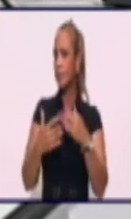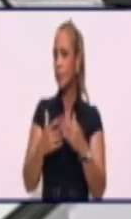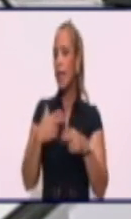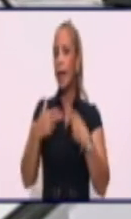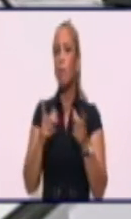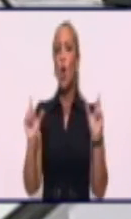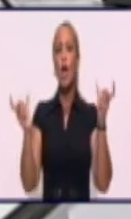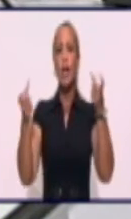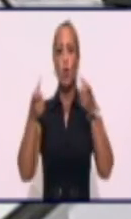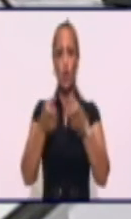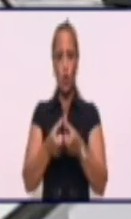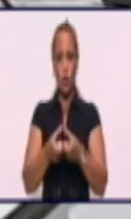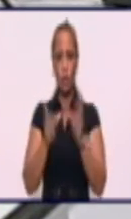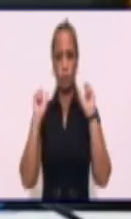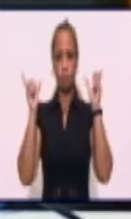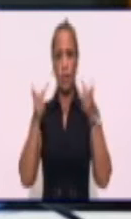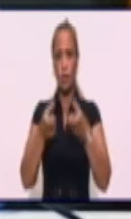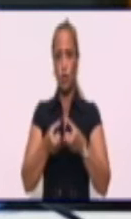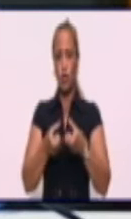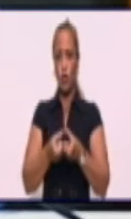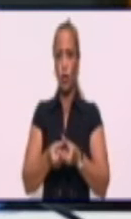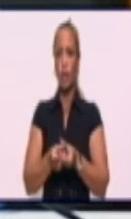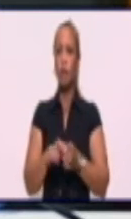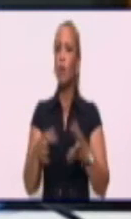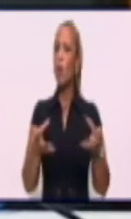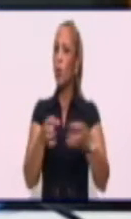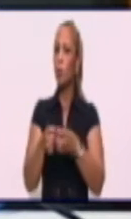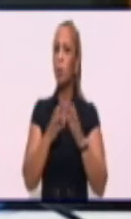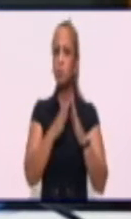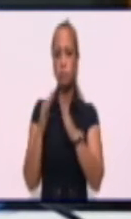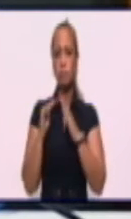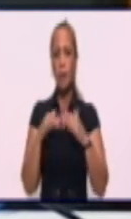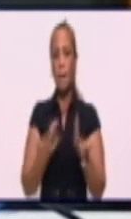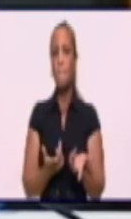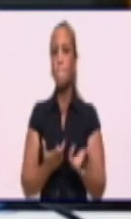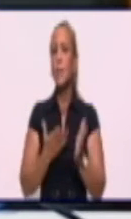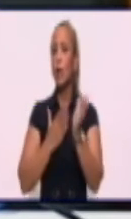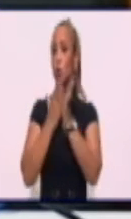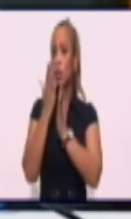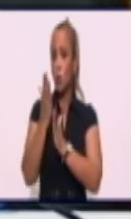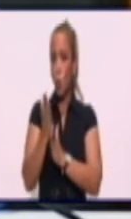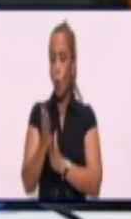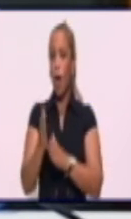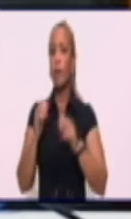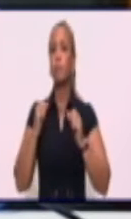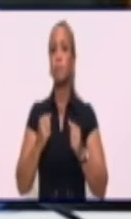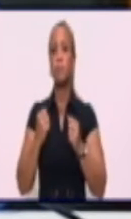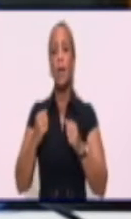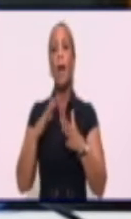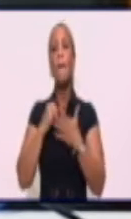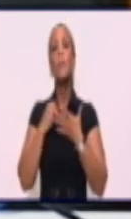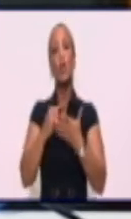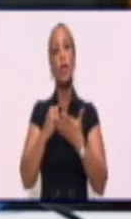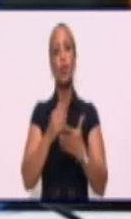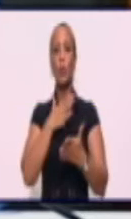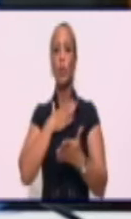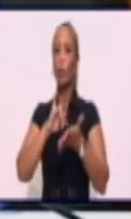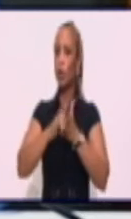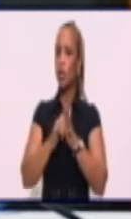grupos comunitarios para continuar reafirmando y apoyando nuestro proyecto socialista.